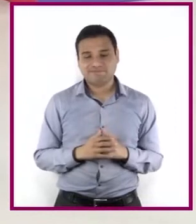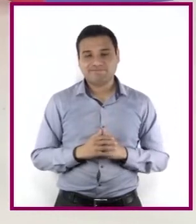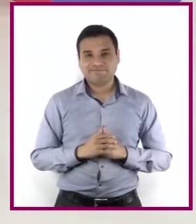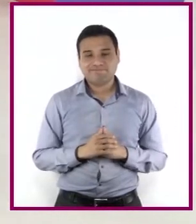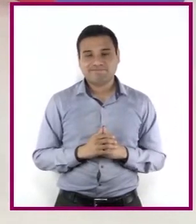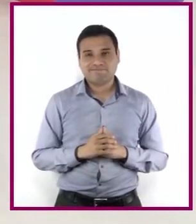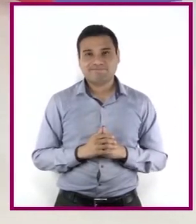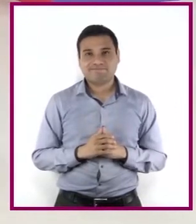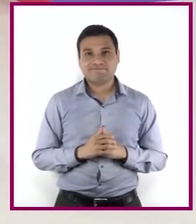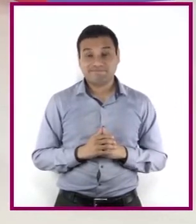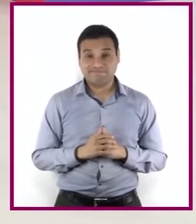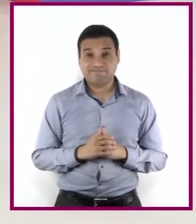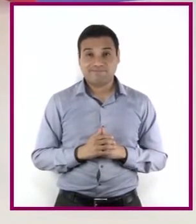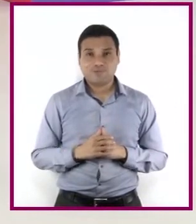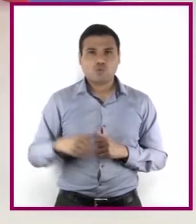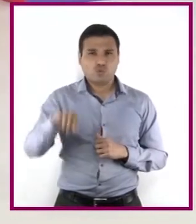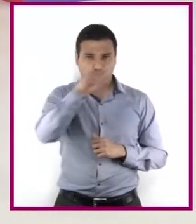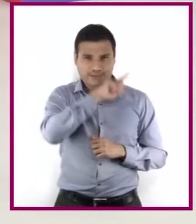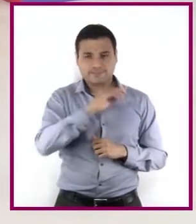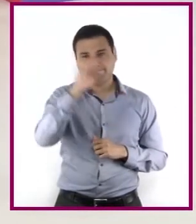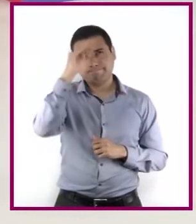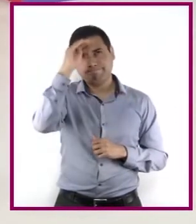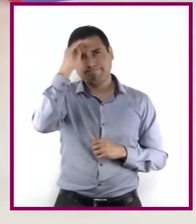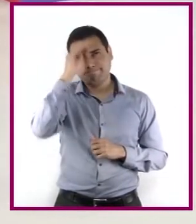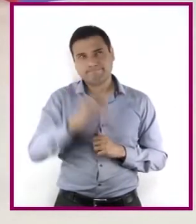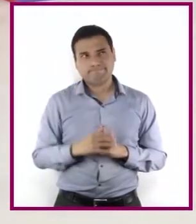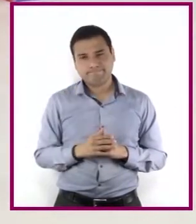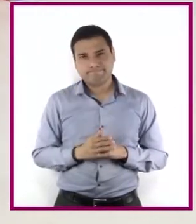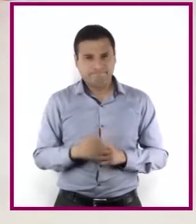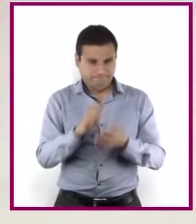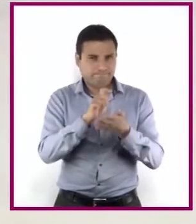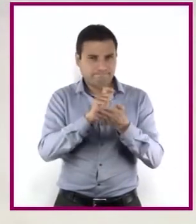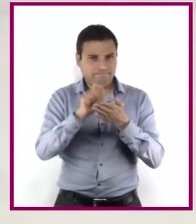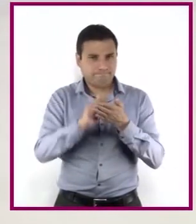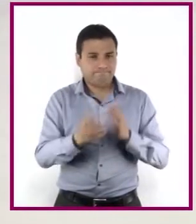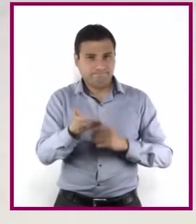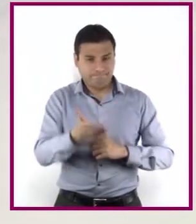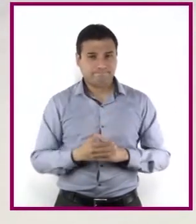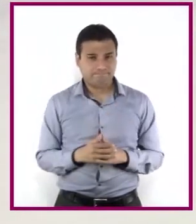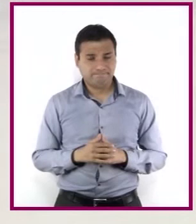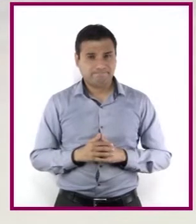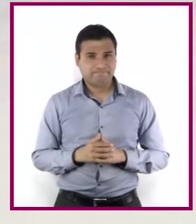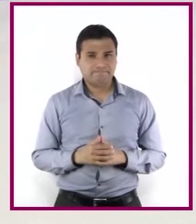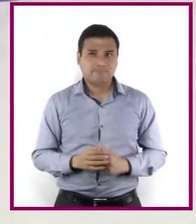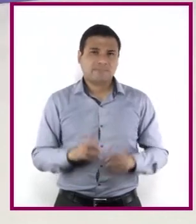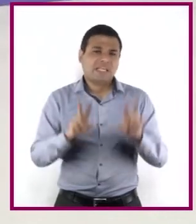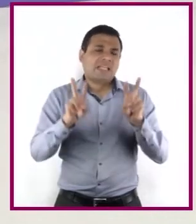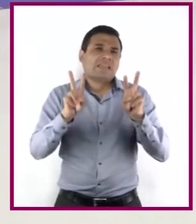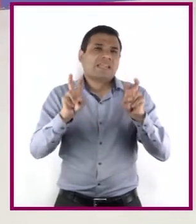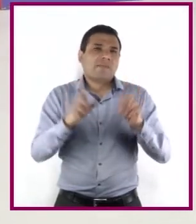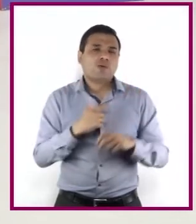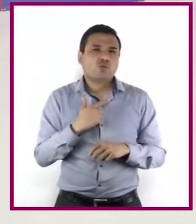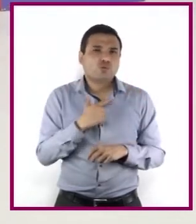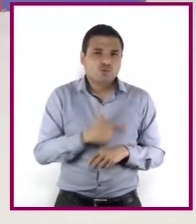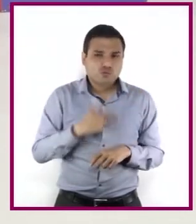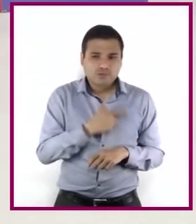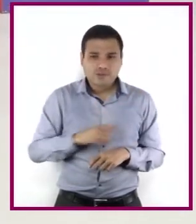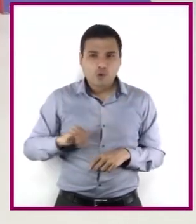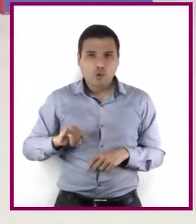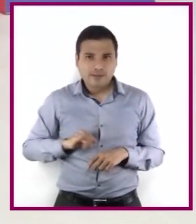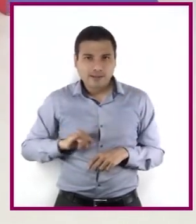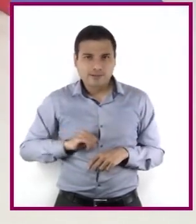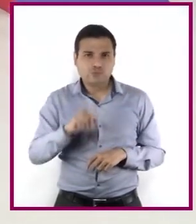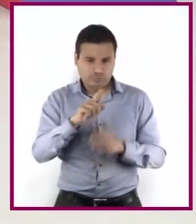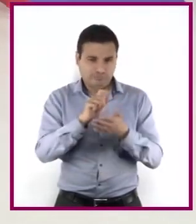niñas. Les invito a escribir su cuartilla a ustedes en casa. Retomen algún tema que sea de su interés y en el